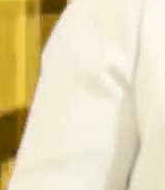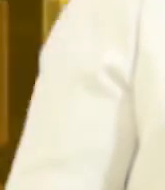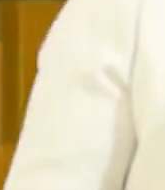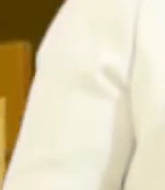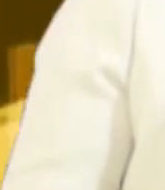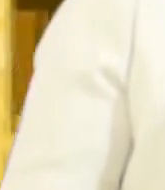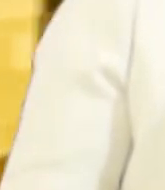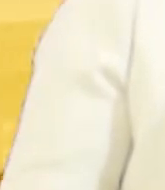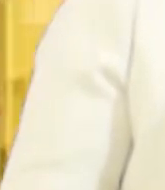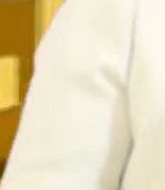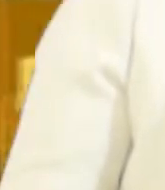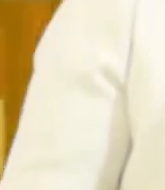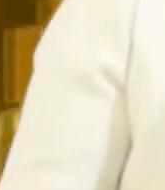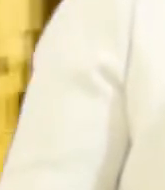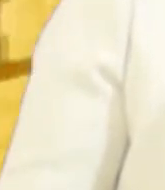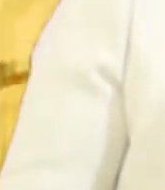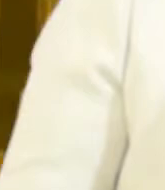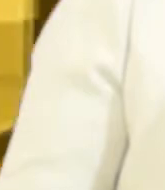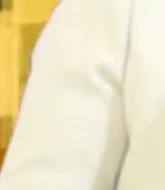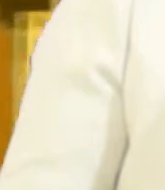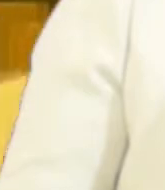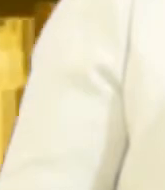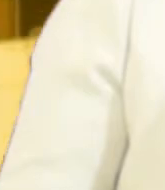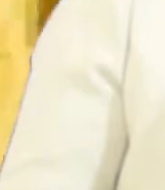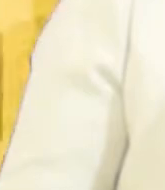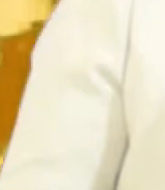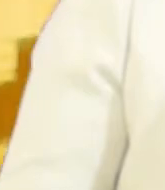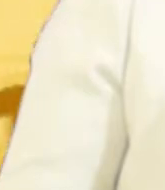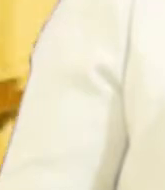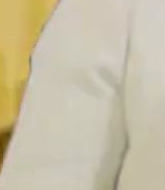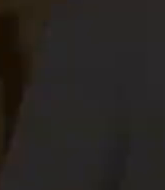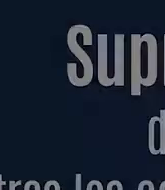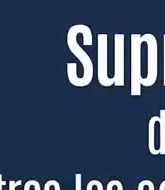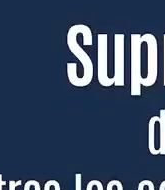cabos solo con amparo hernández la voz de los cabos